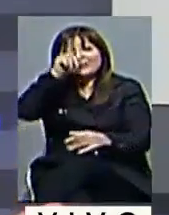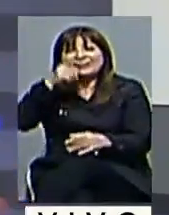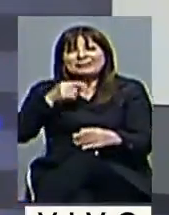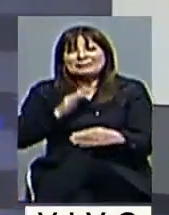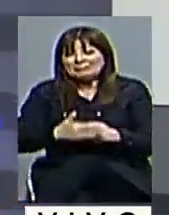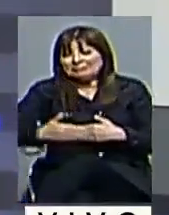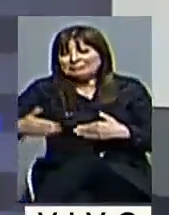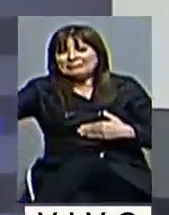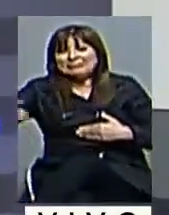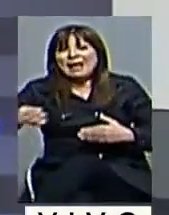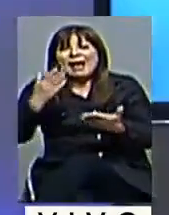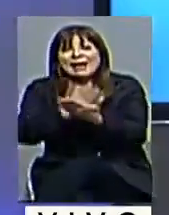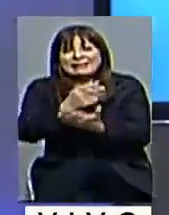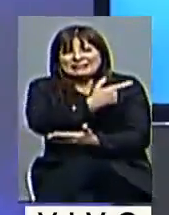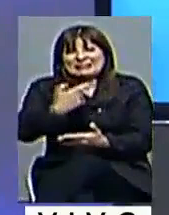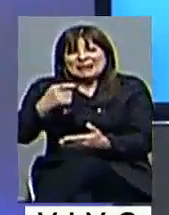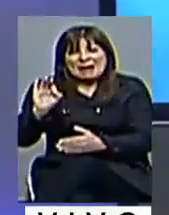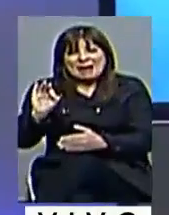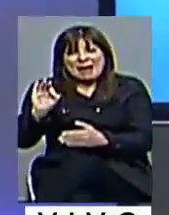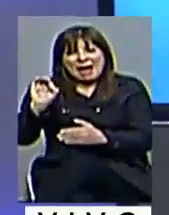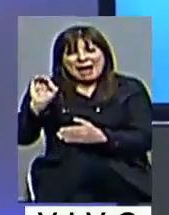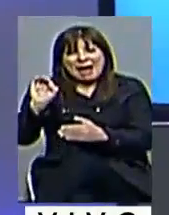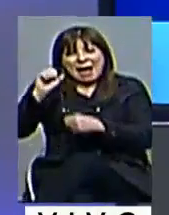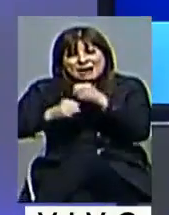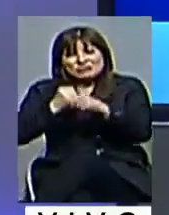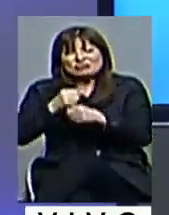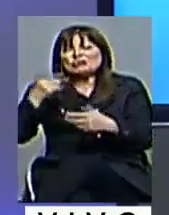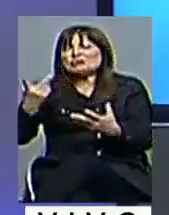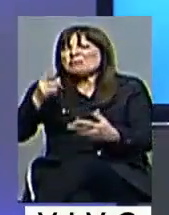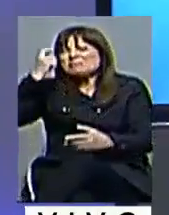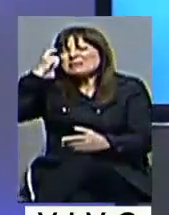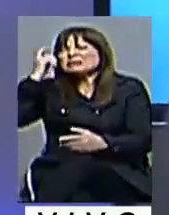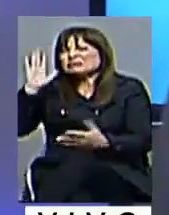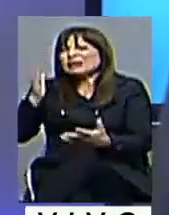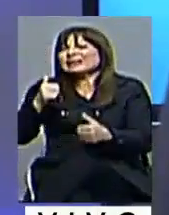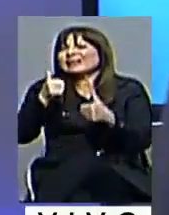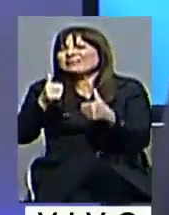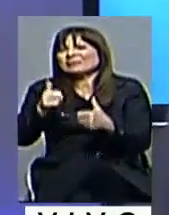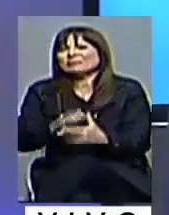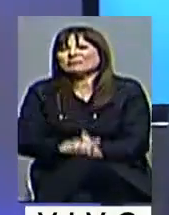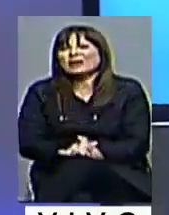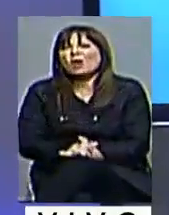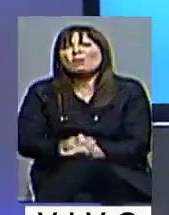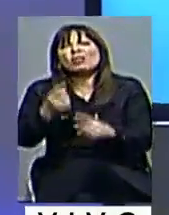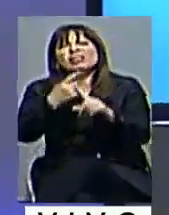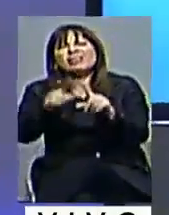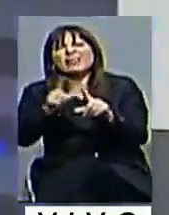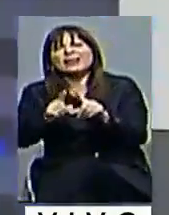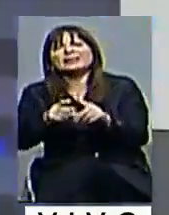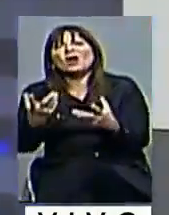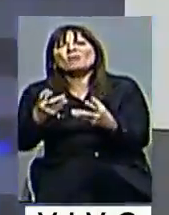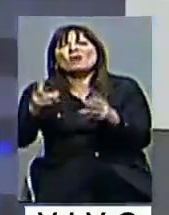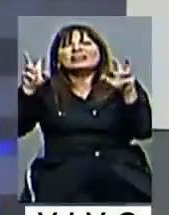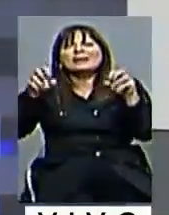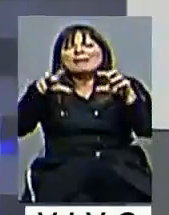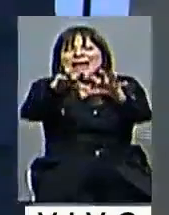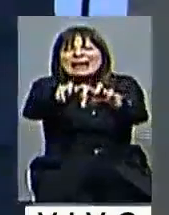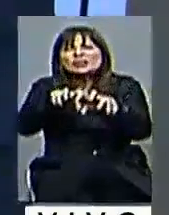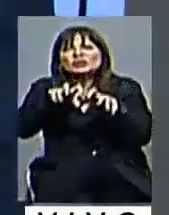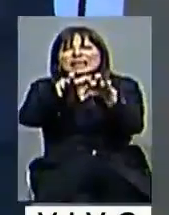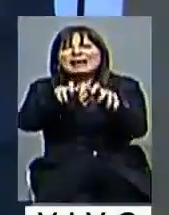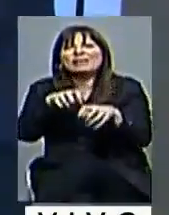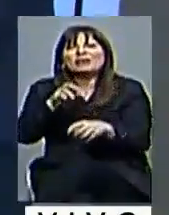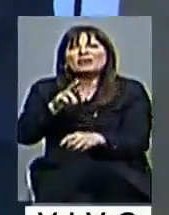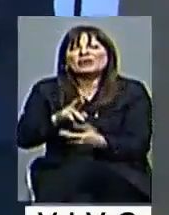bien. Pero si no, es una cosa muy rara. Es todo lo contrario a la retroexcavadora. Es casi una señal de subordinación. No sé si